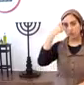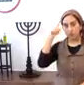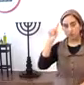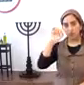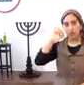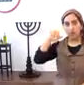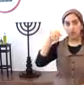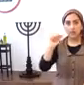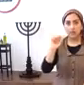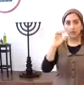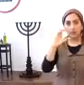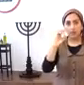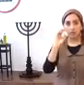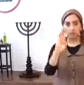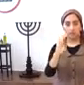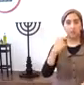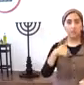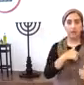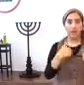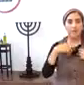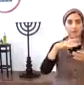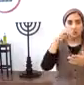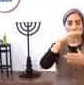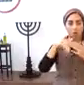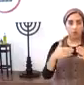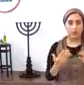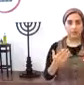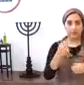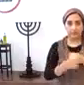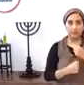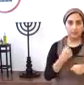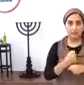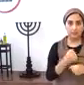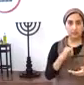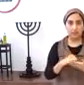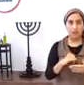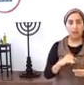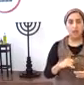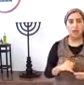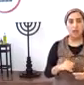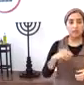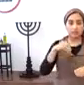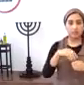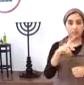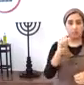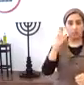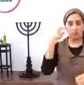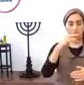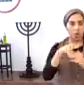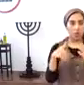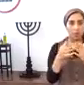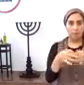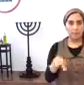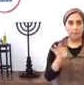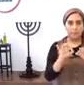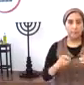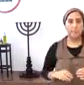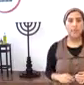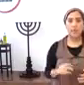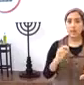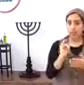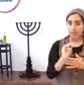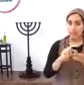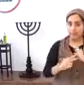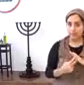Jacob. Y hemos aprendido todos estos años que no hay casualidades en la Torah.